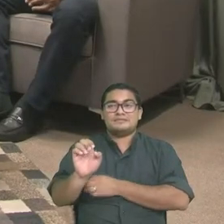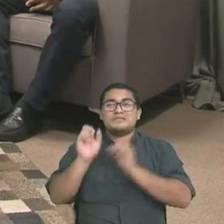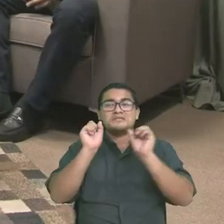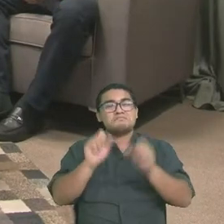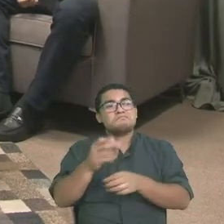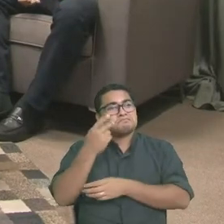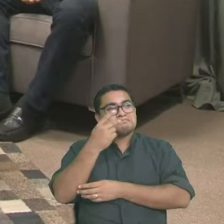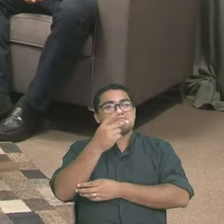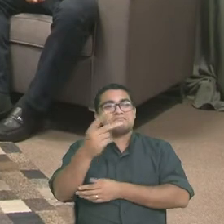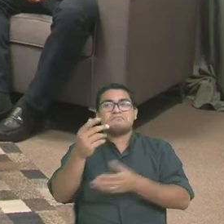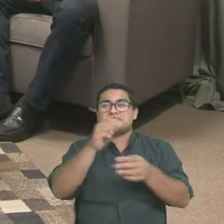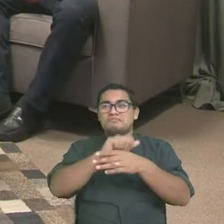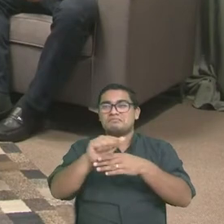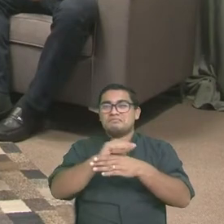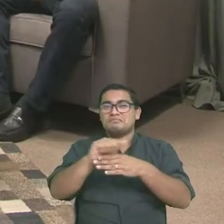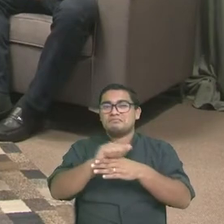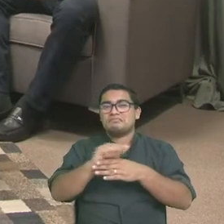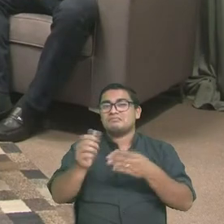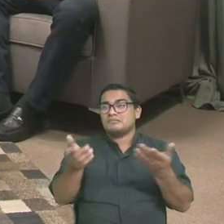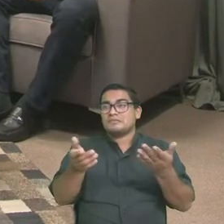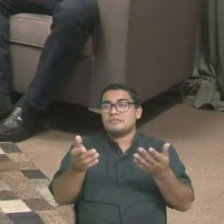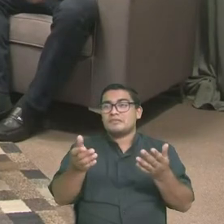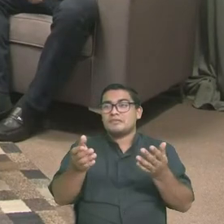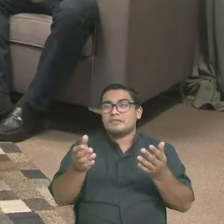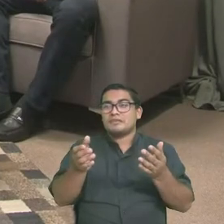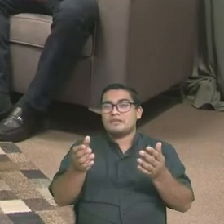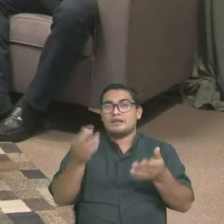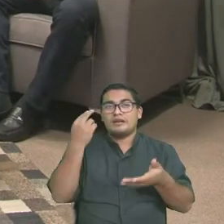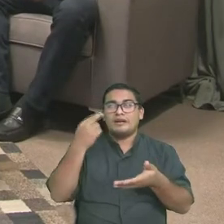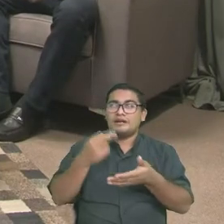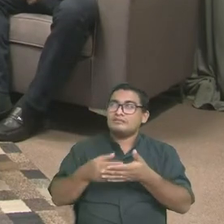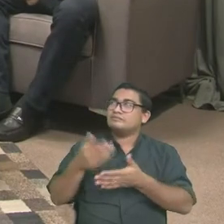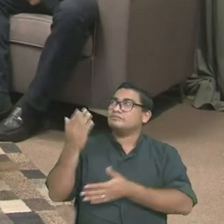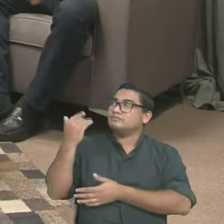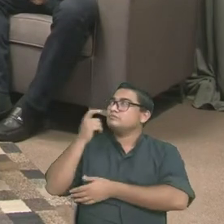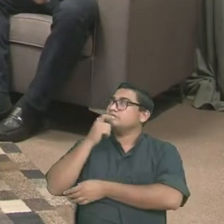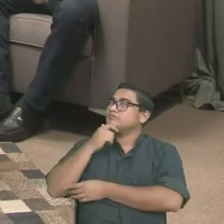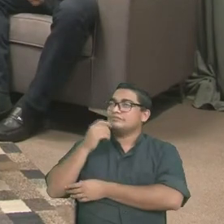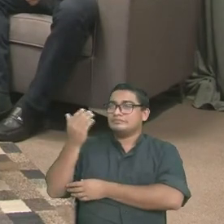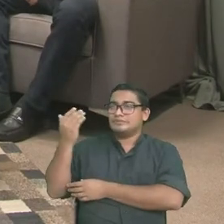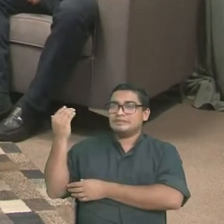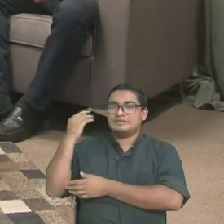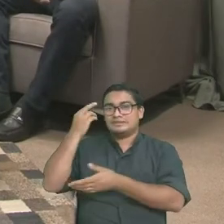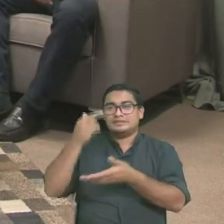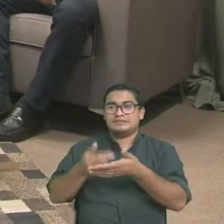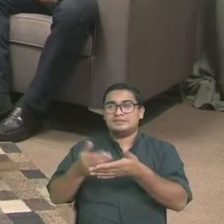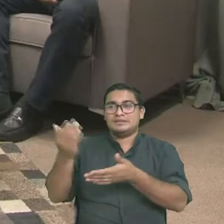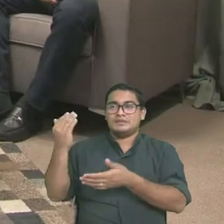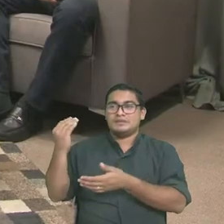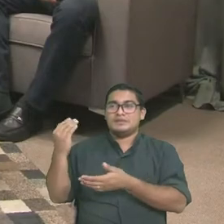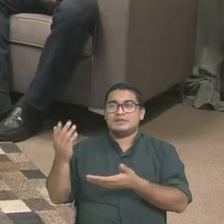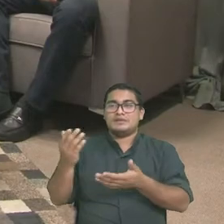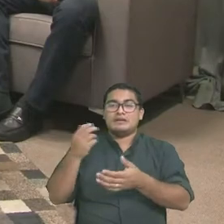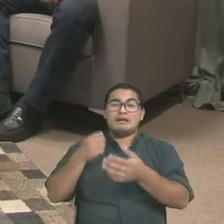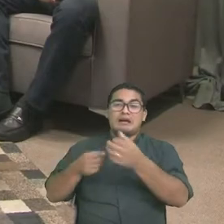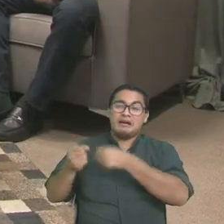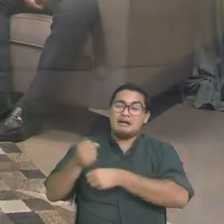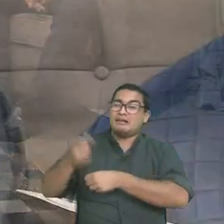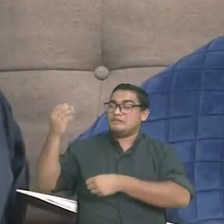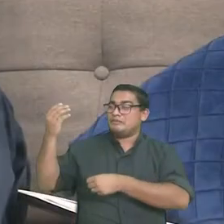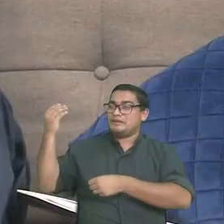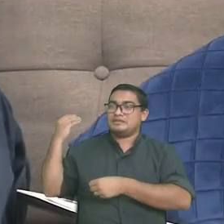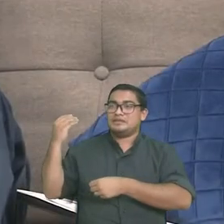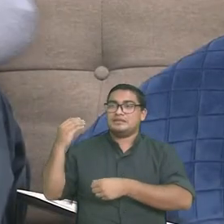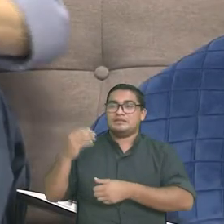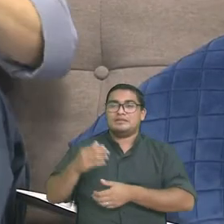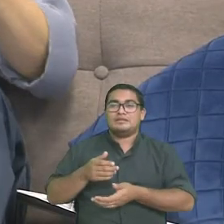ver en la práctica, y solo tenemos que darnos la vuelta un día atrás. Un día atrás, no me voy a ir el año pasado, no, me voy